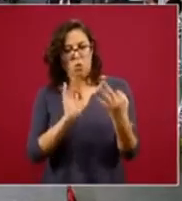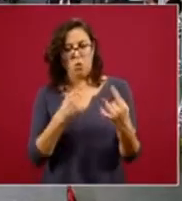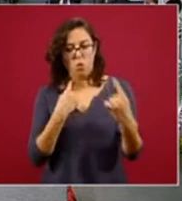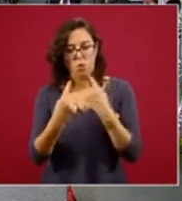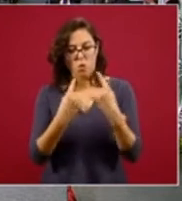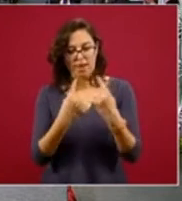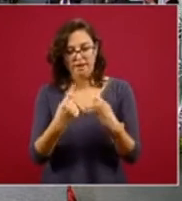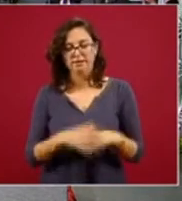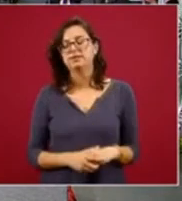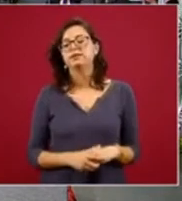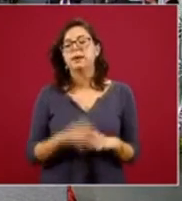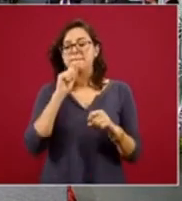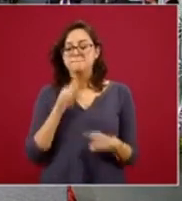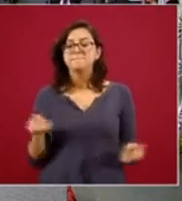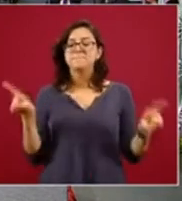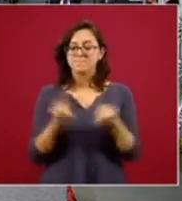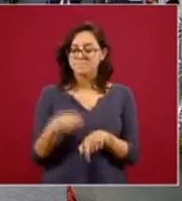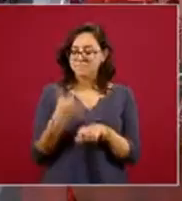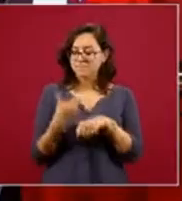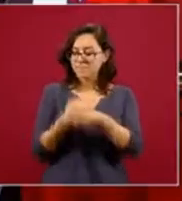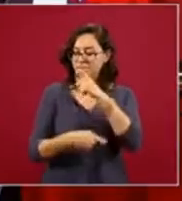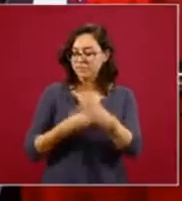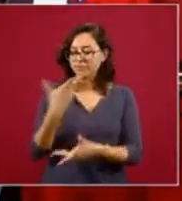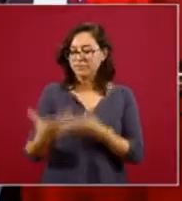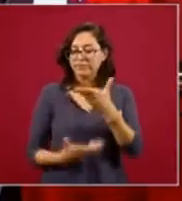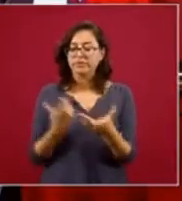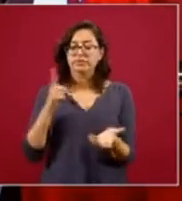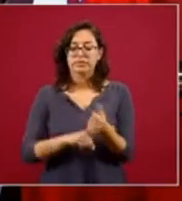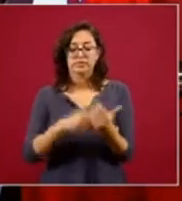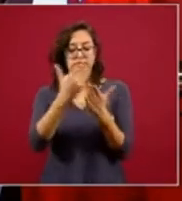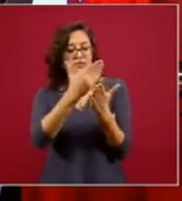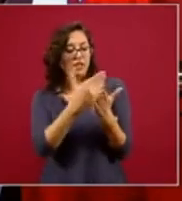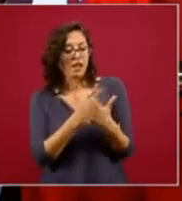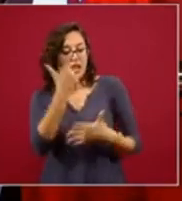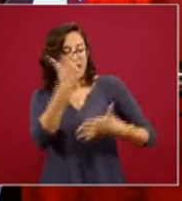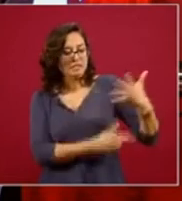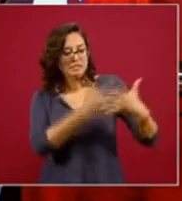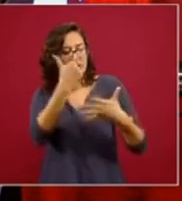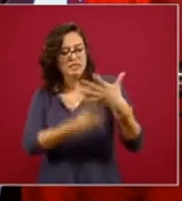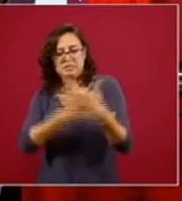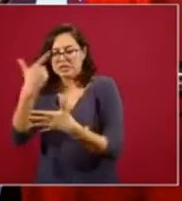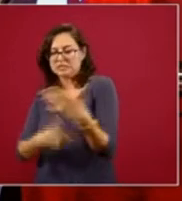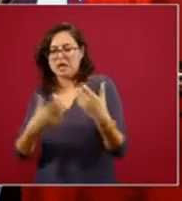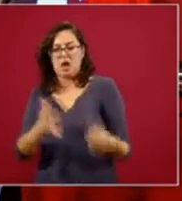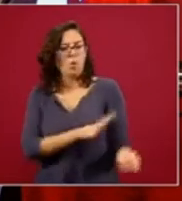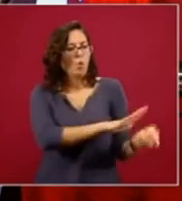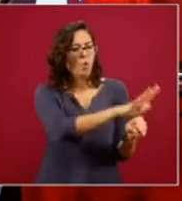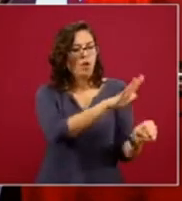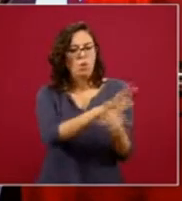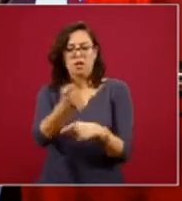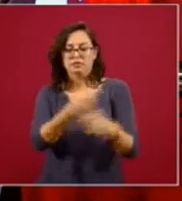el Registro Federal de Trámites y Servicios, inventario que contiene los trámites que las dependencias y los organismos descentralizados de la